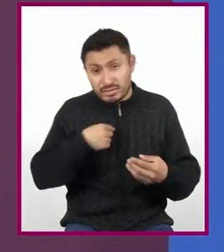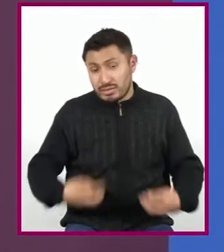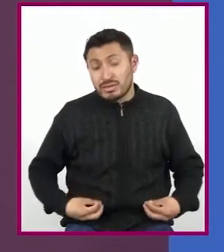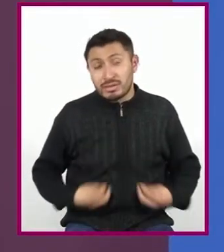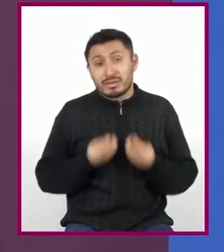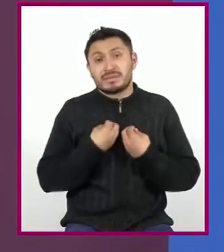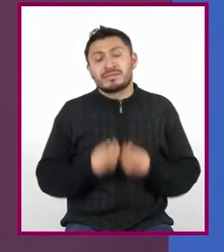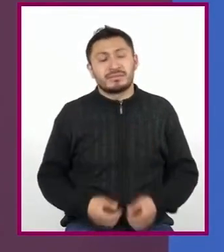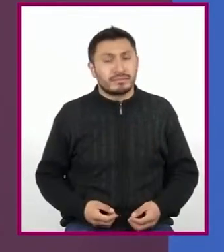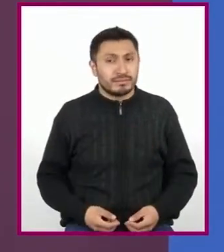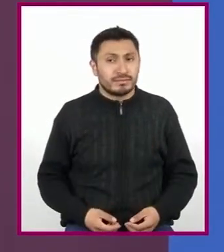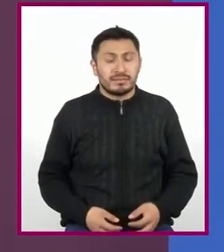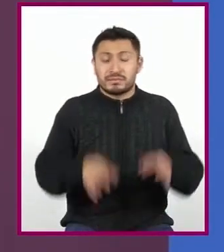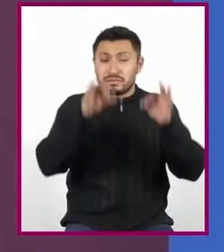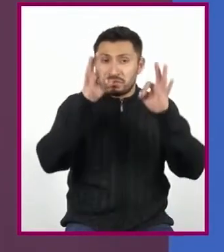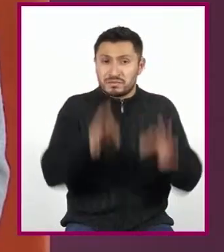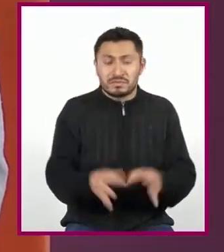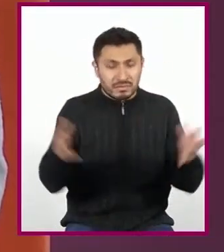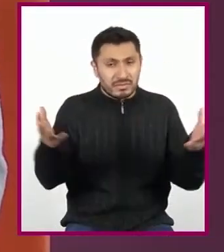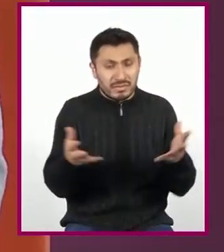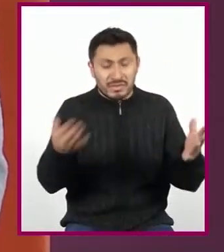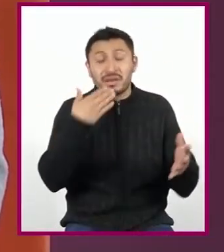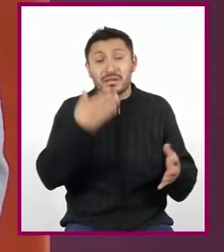corres ese maravilloso riesgo.